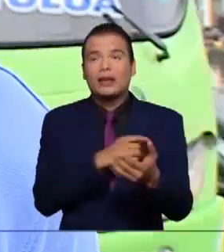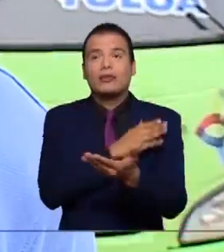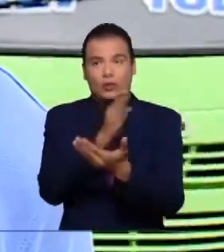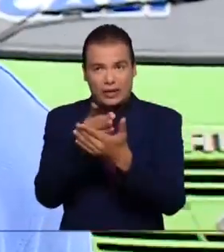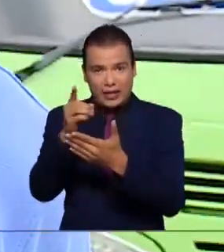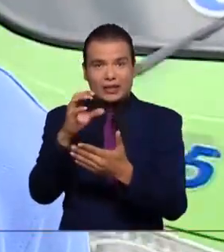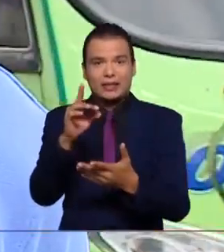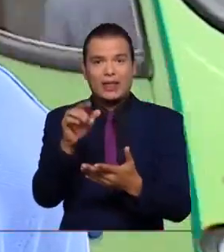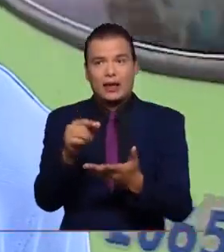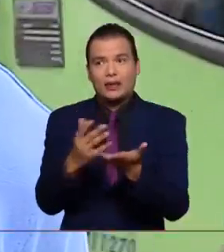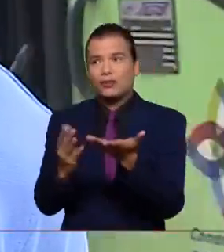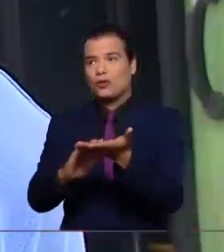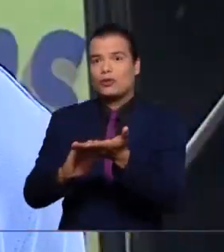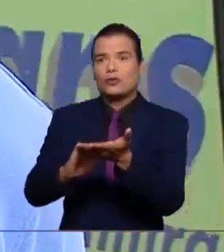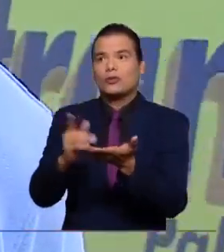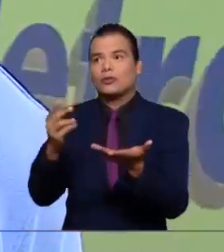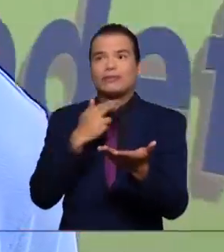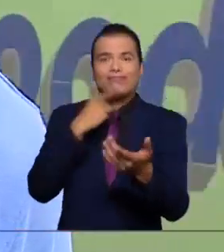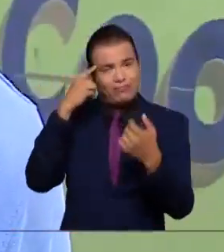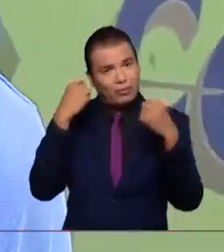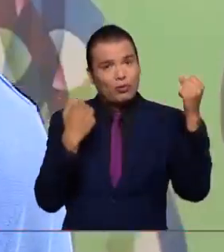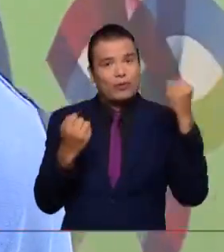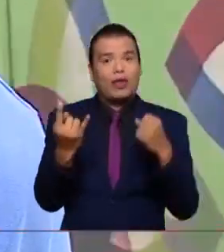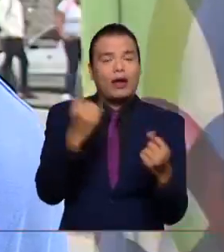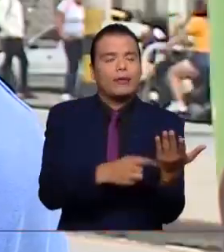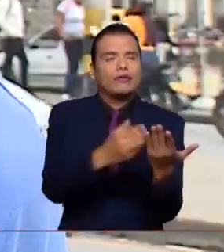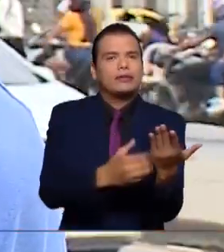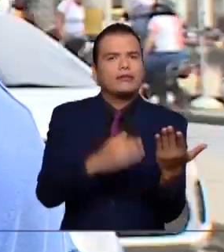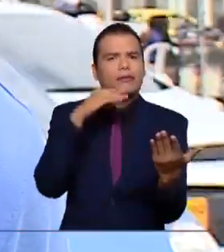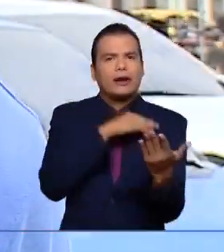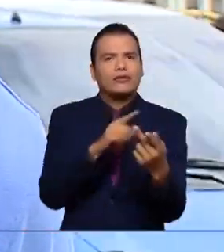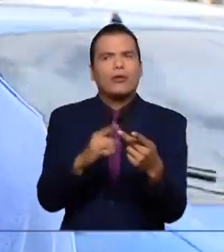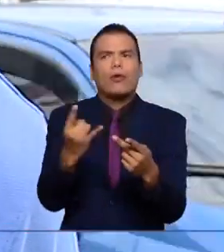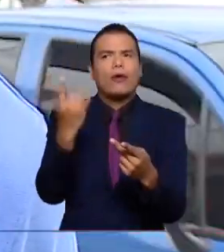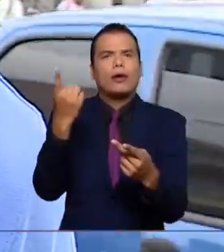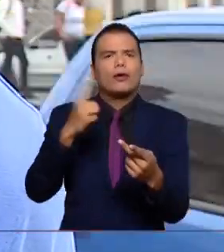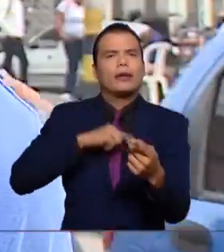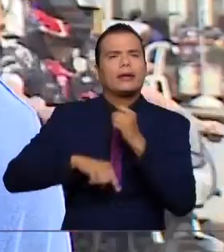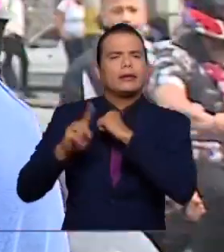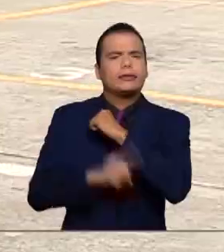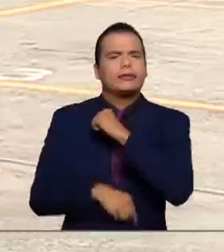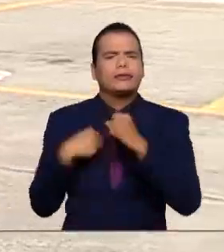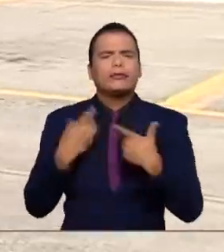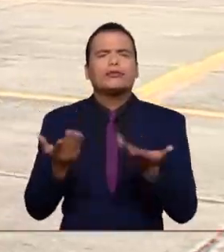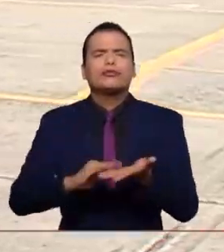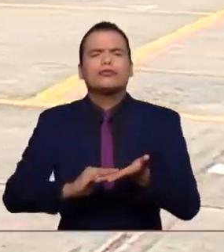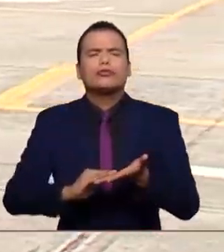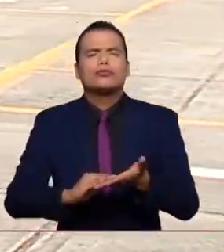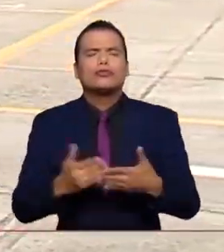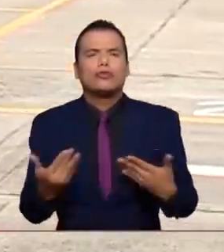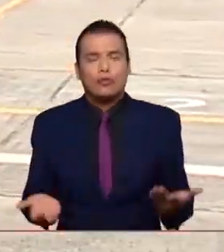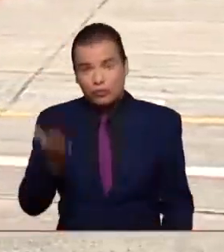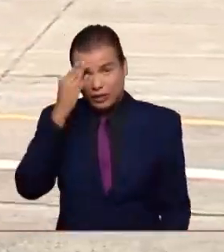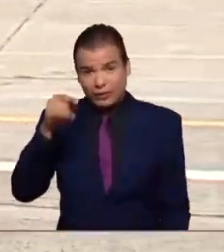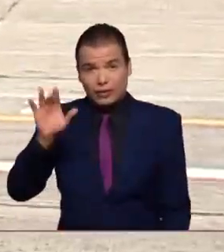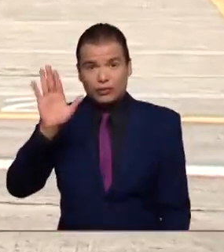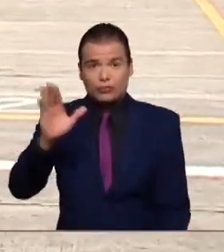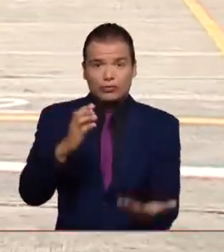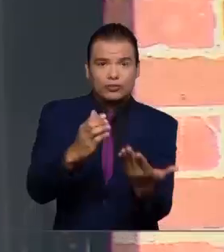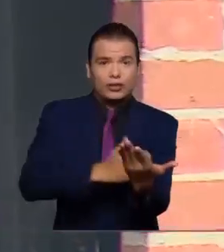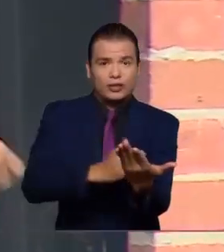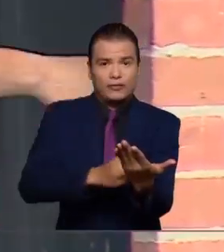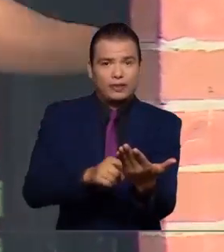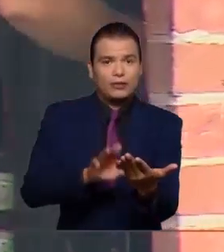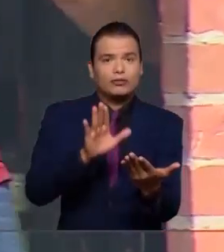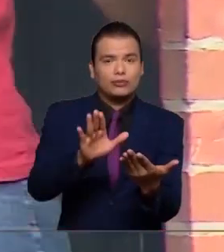sacar la tecnomecánica? Si lo llega a parar un policía o algo, ¿qué puede hacer ahí en ese caso? La expedición del certificado por